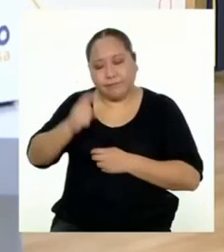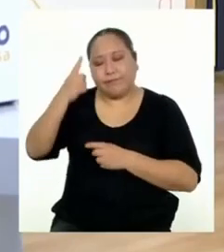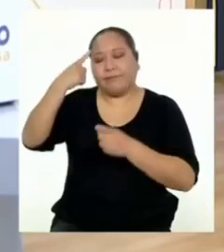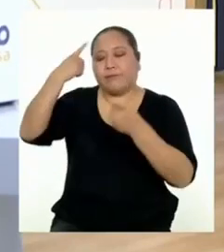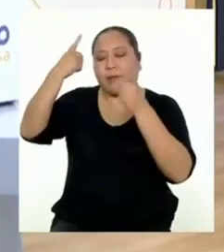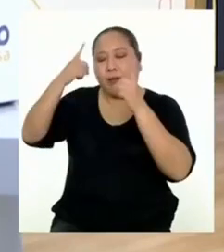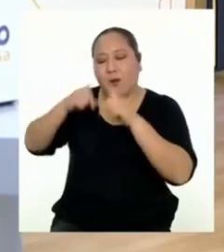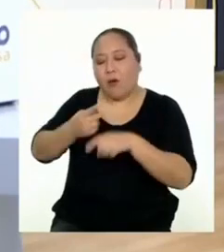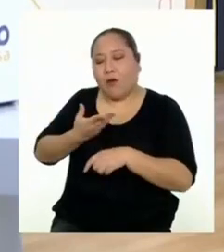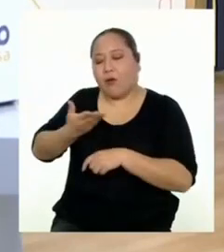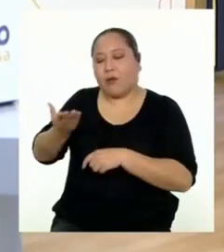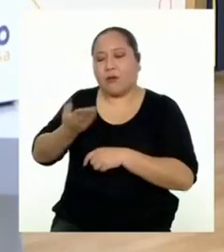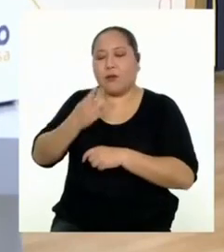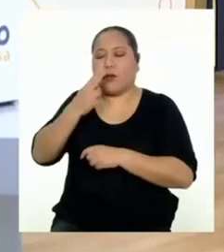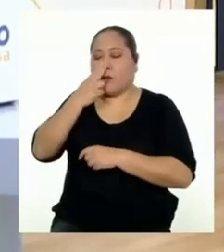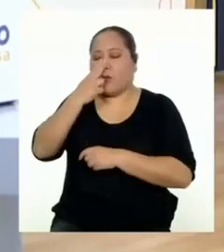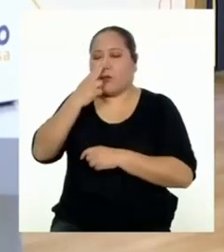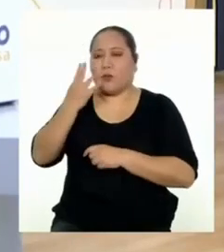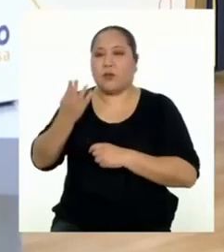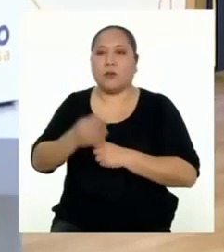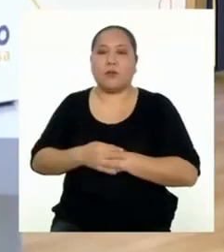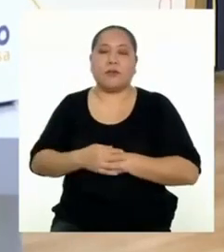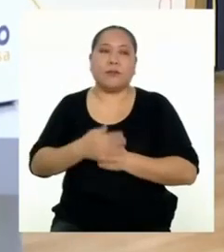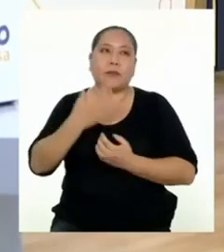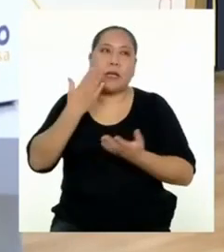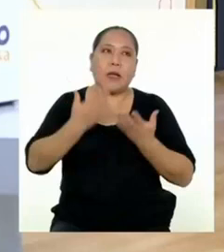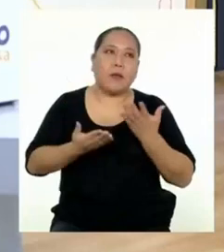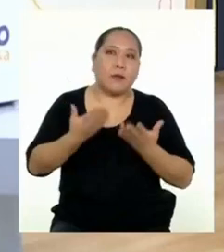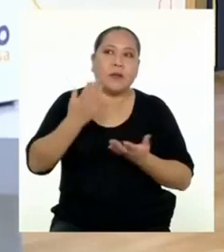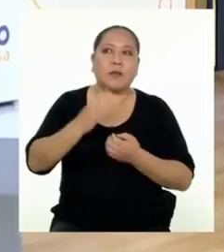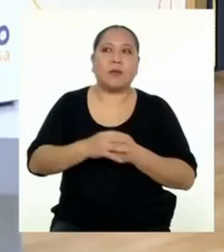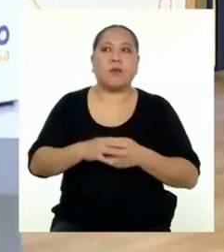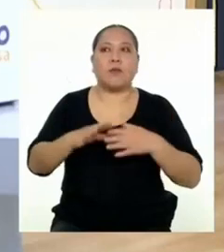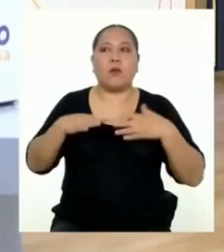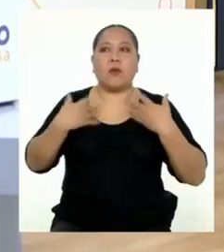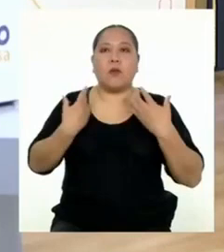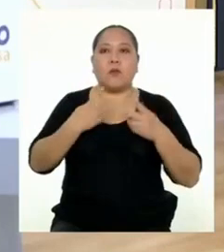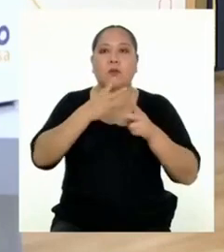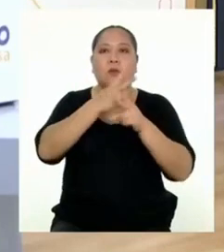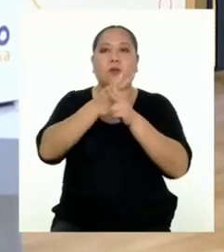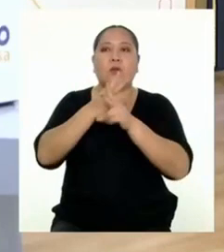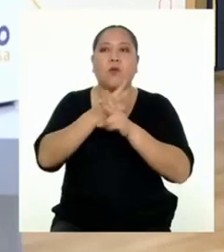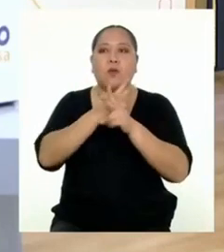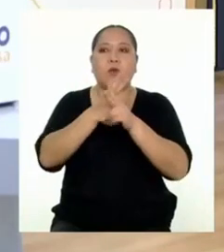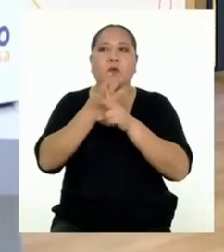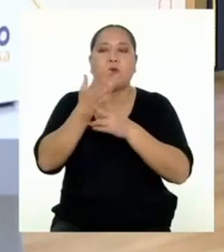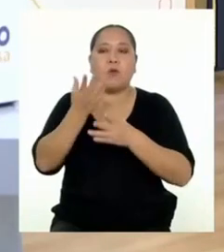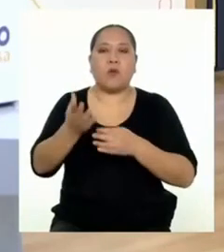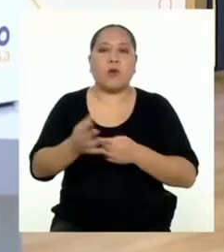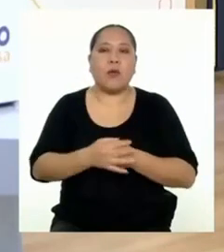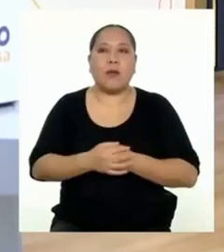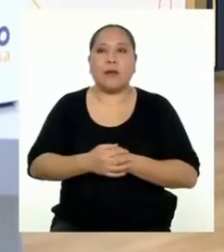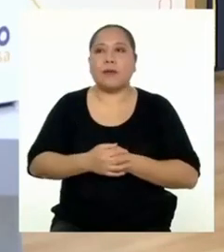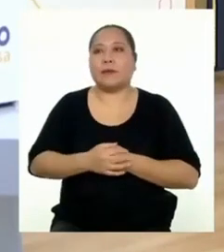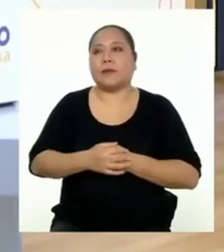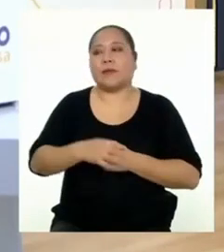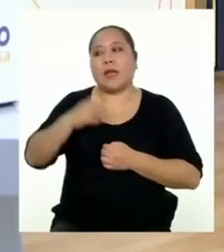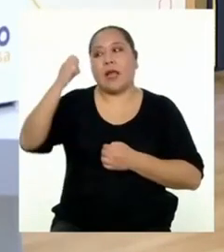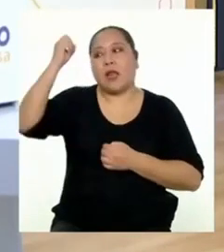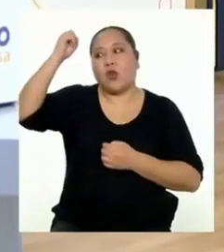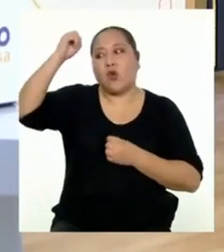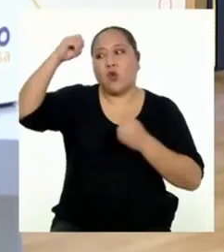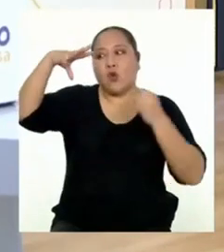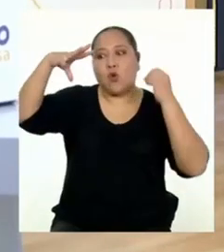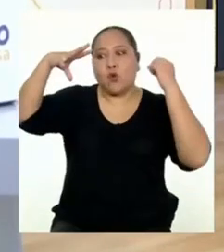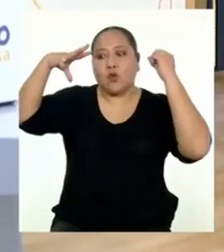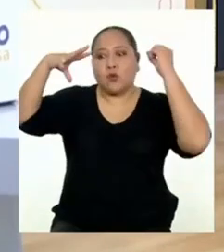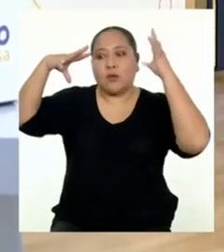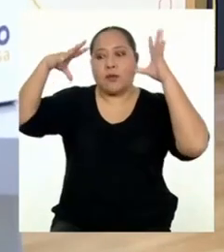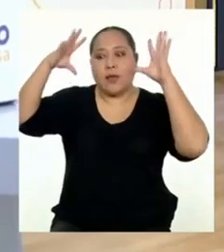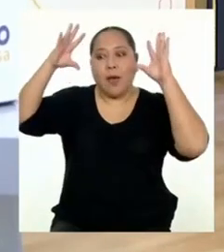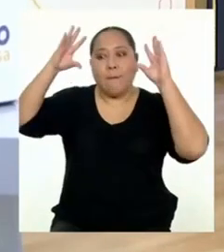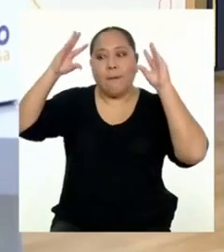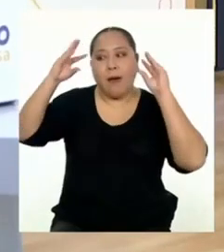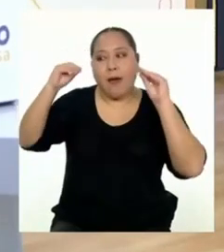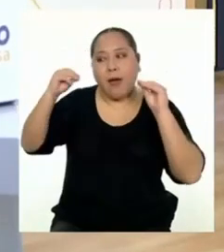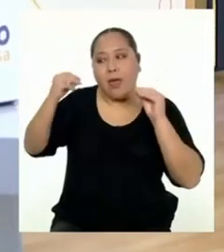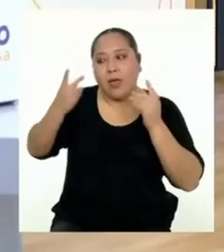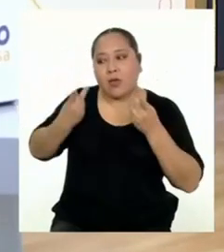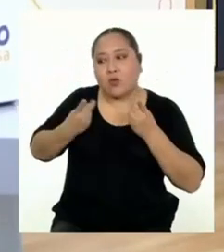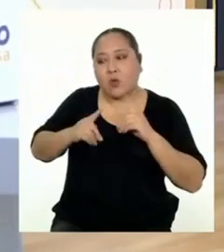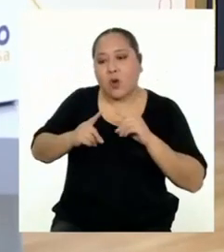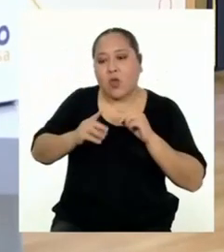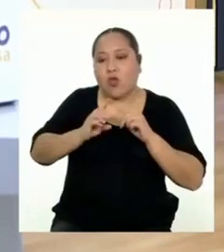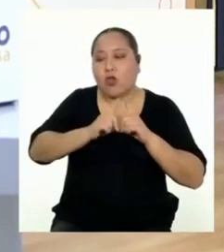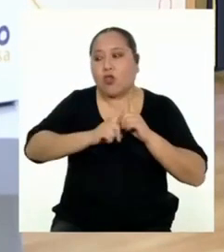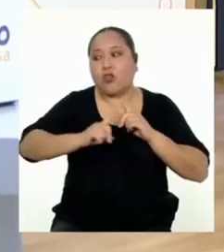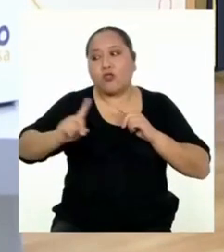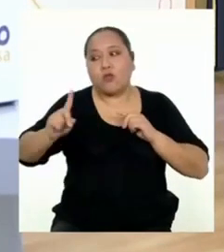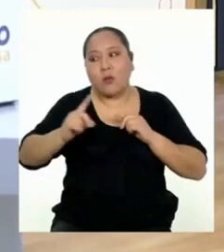totalmente de acuerdo contigo, Tocino. Podríamos también tener cuidado de dejar las luces apagadas cuando